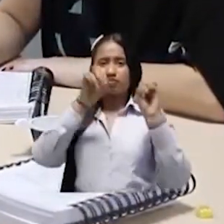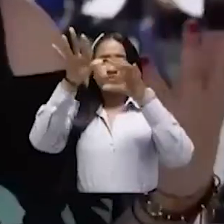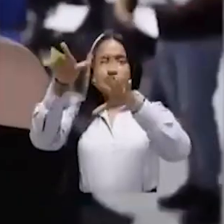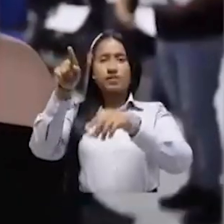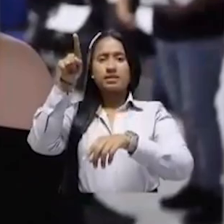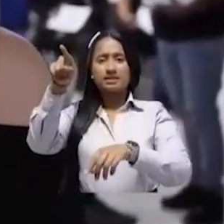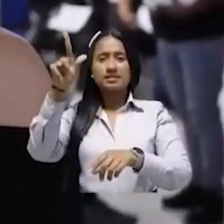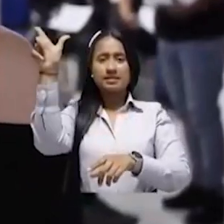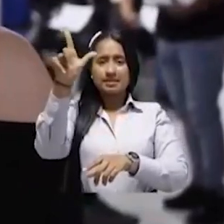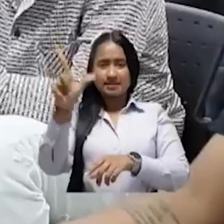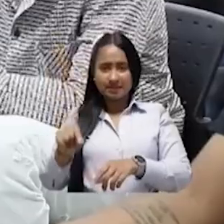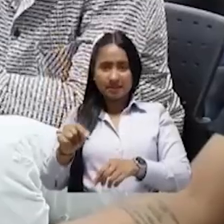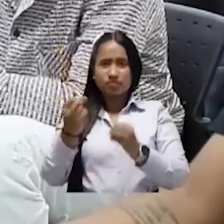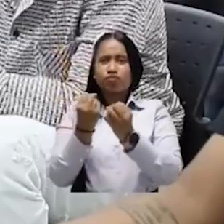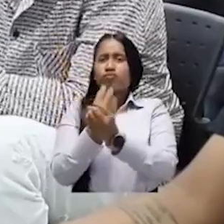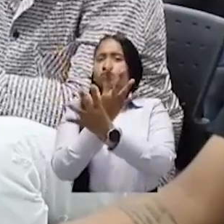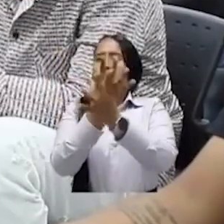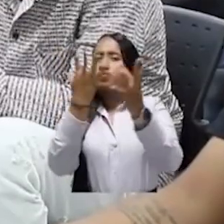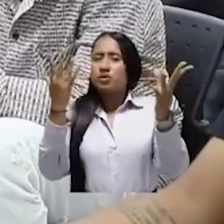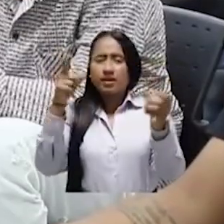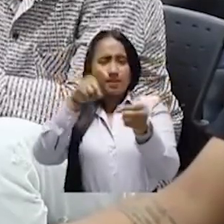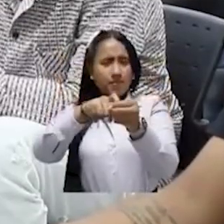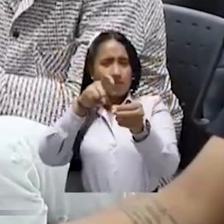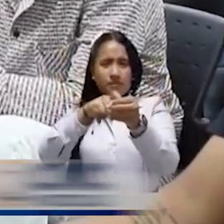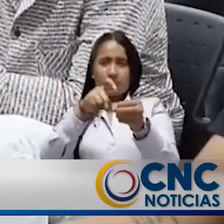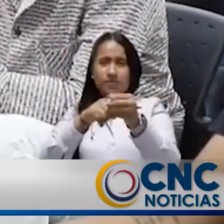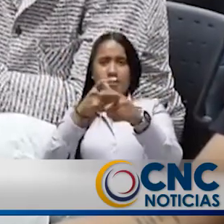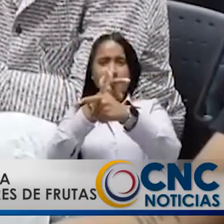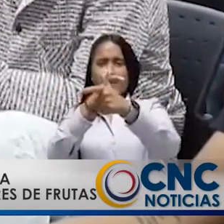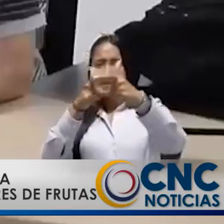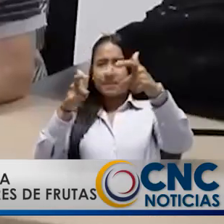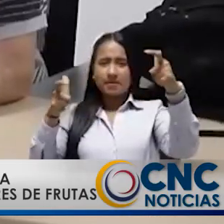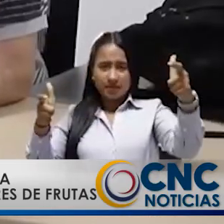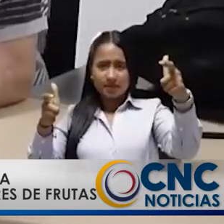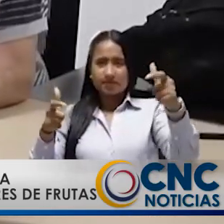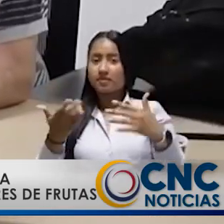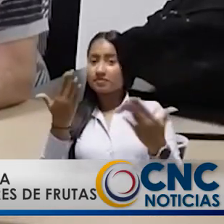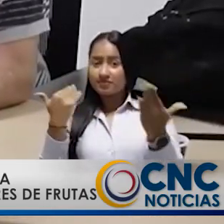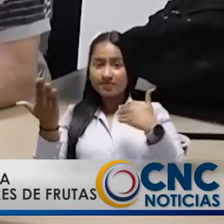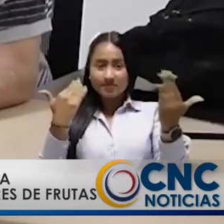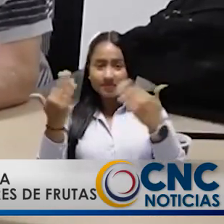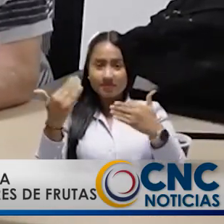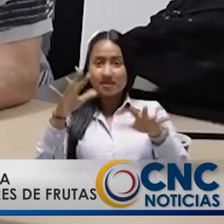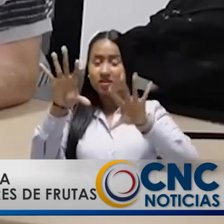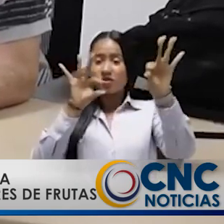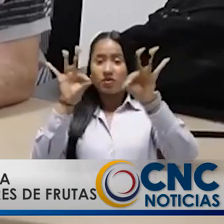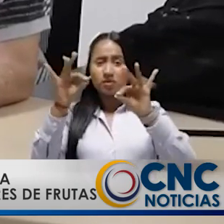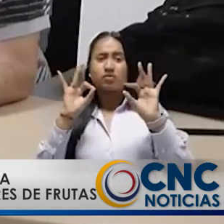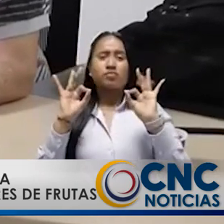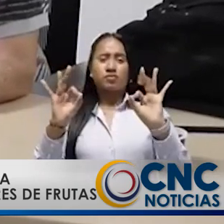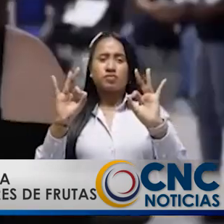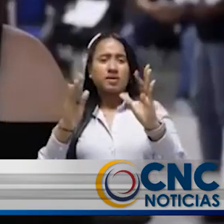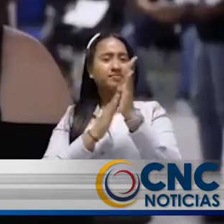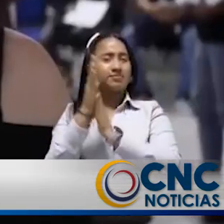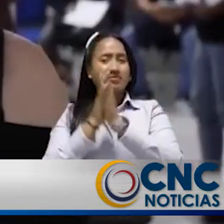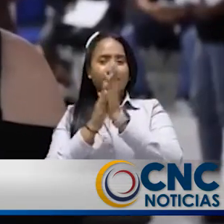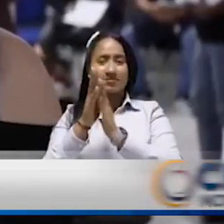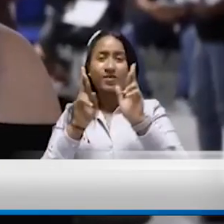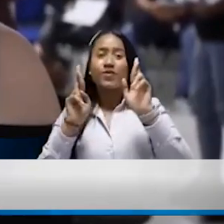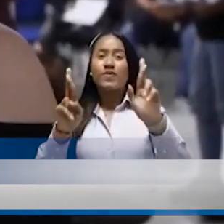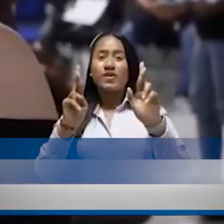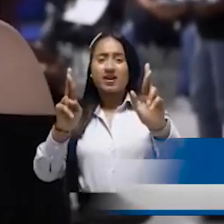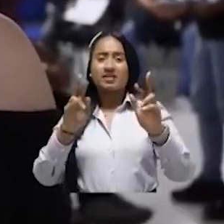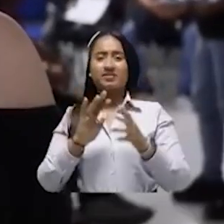en España. En el Cesar es el departamento donde se ha postulado más gente, así que esperamos pues que también salgan muy buenos